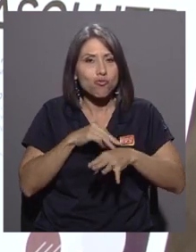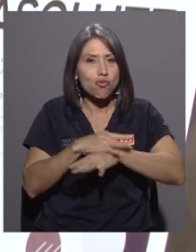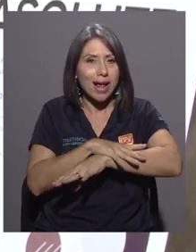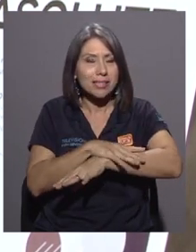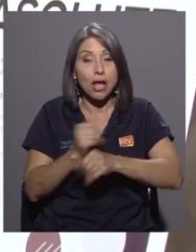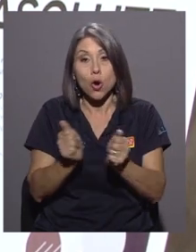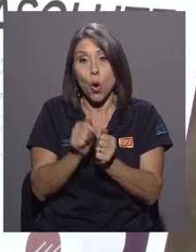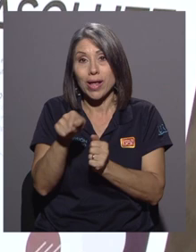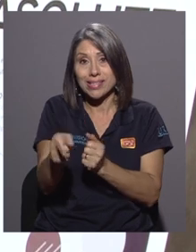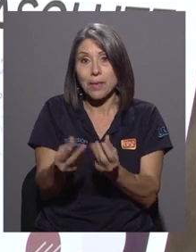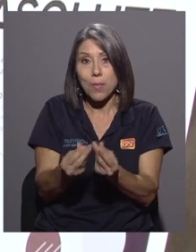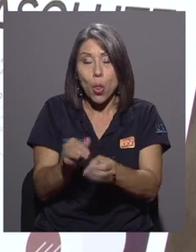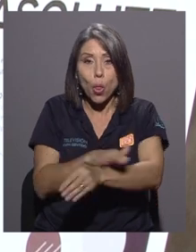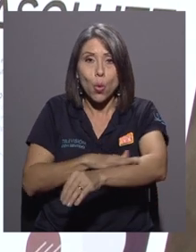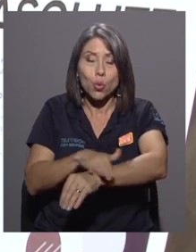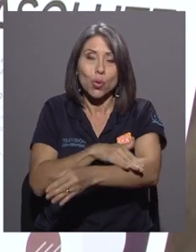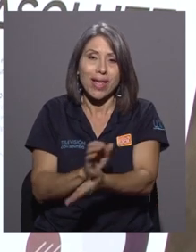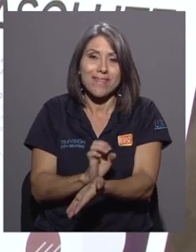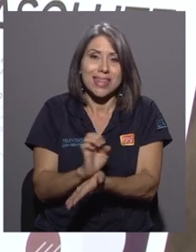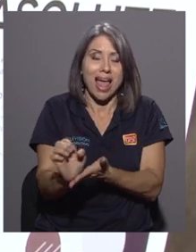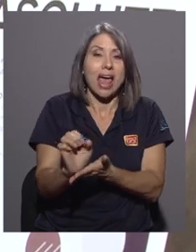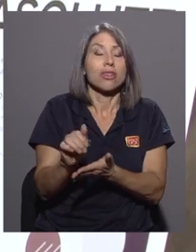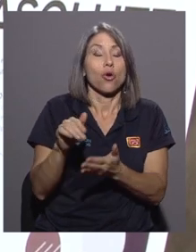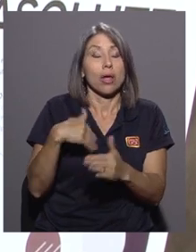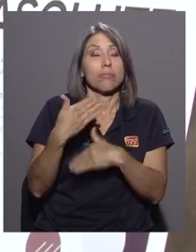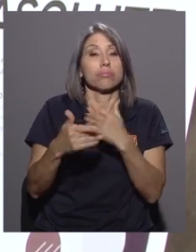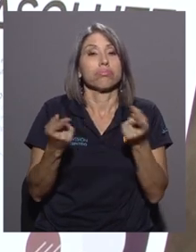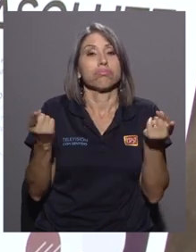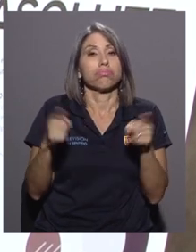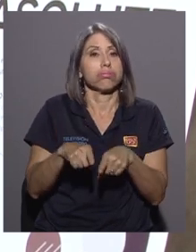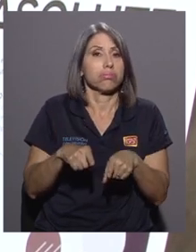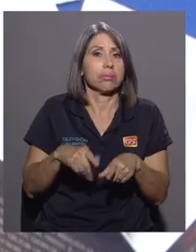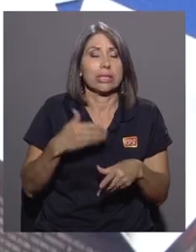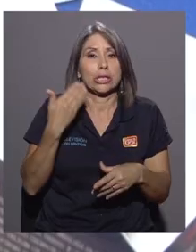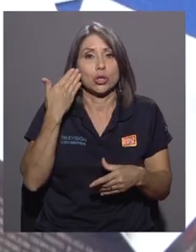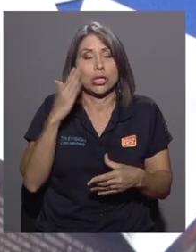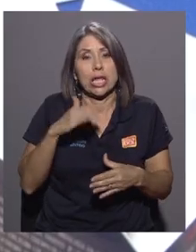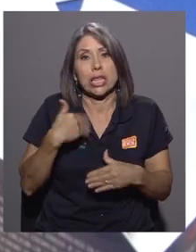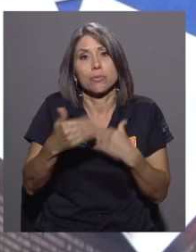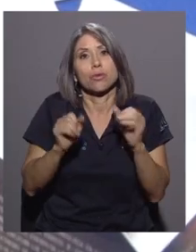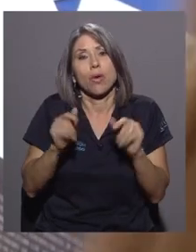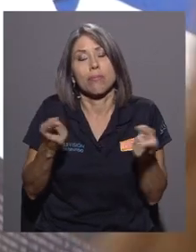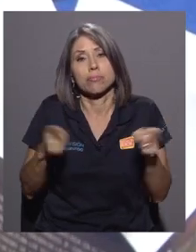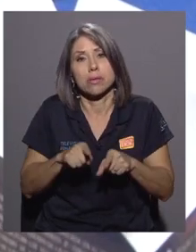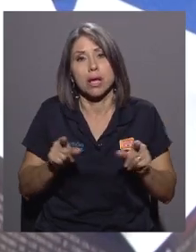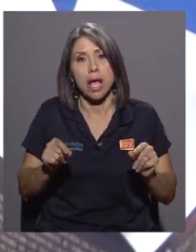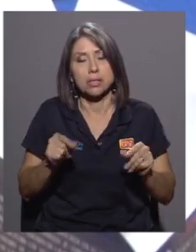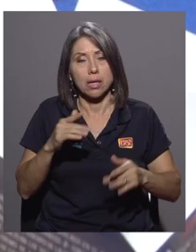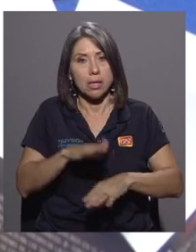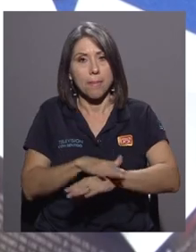producto estamos evitando una posible exposición, inclusive a llegar a incidir en un cáncer de piel.